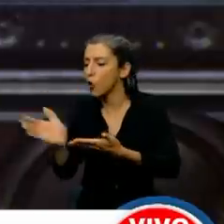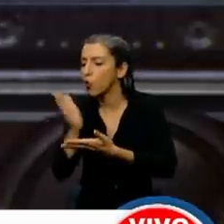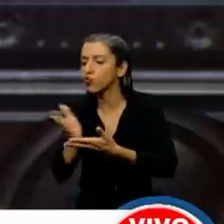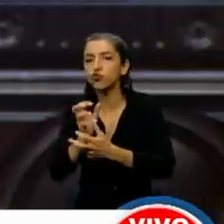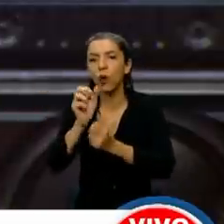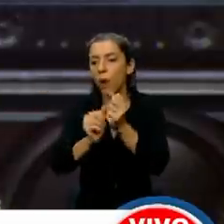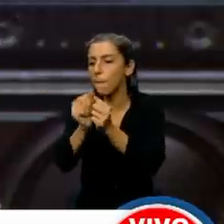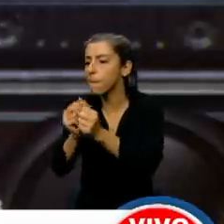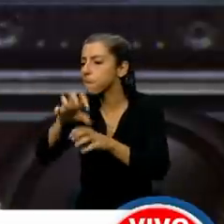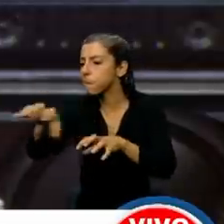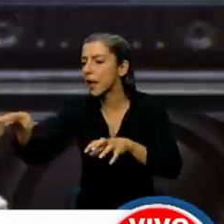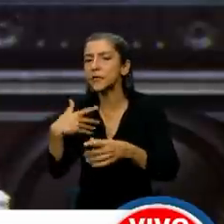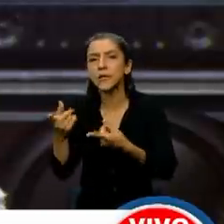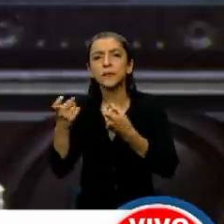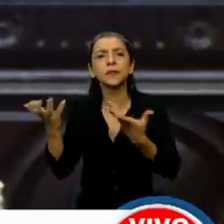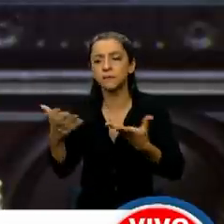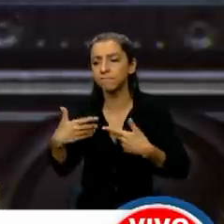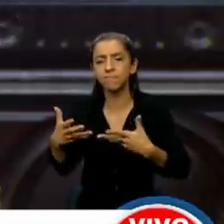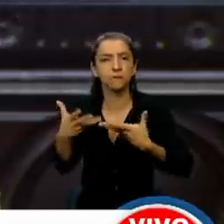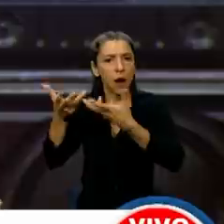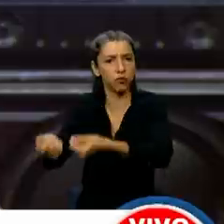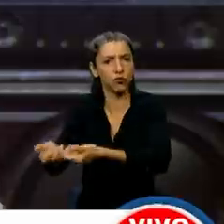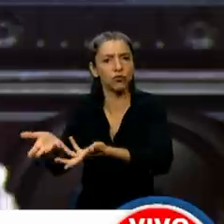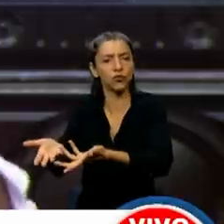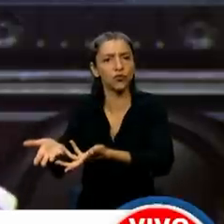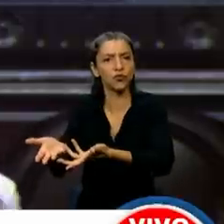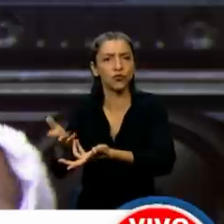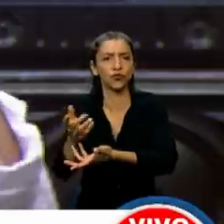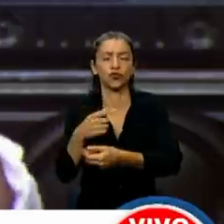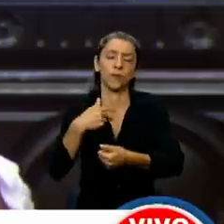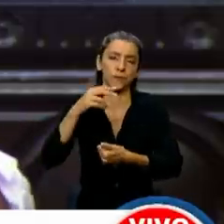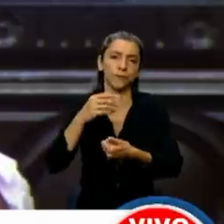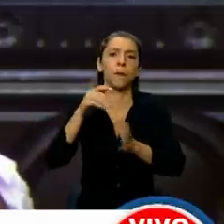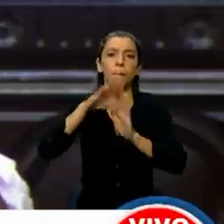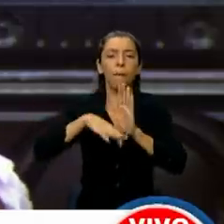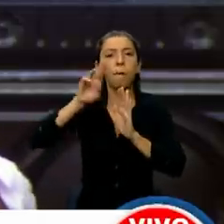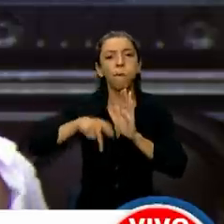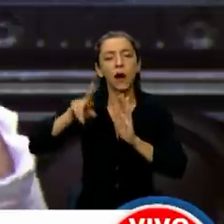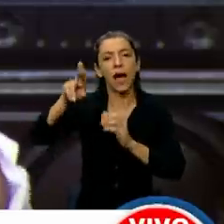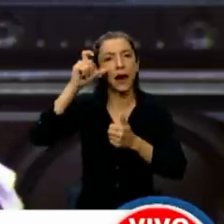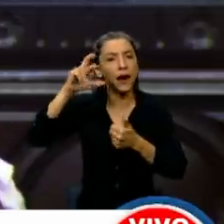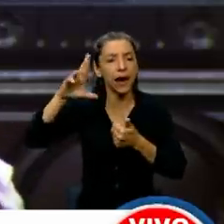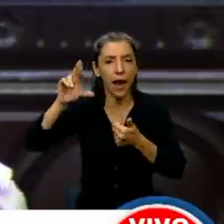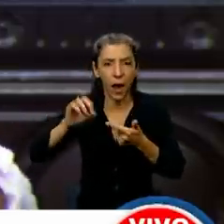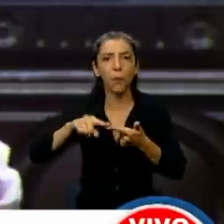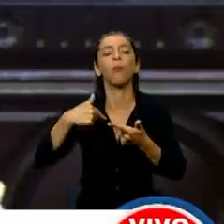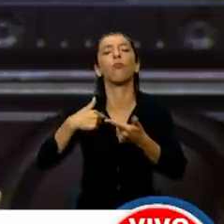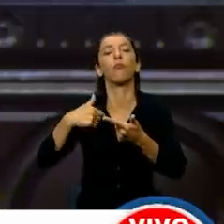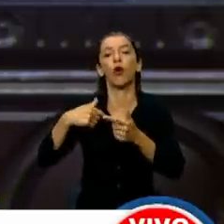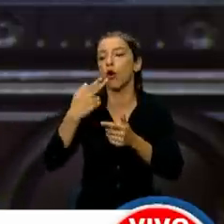digo y en esto tenemos que tener en cuenta y tenemos que tenerlo claro repro disminución de cargas patronales exenciones impositivas